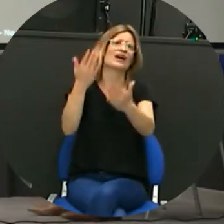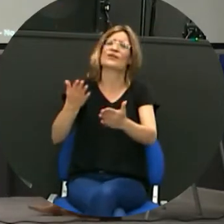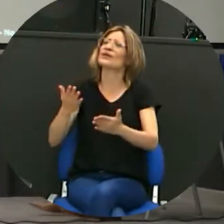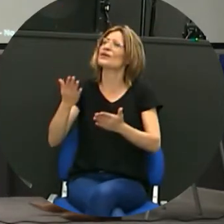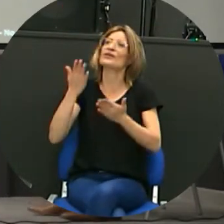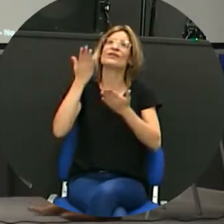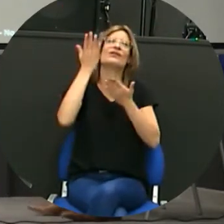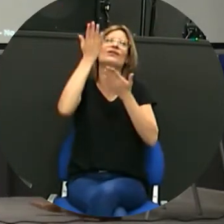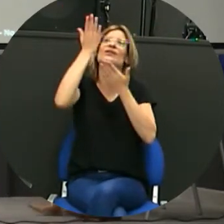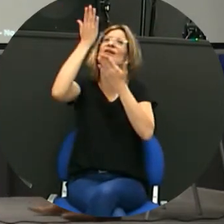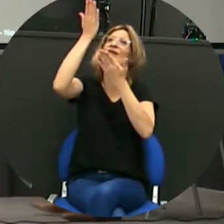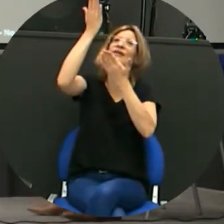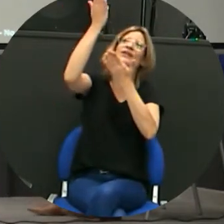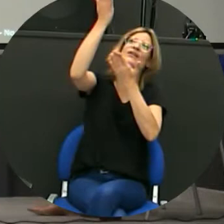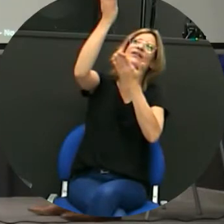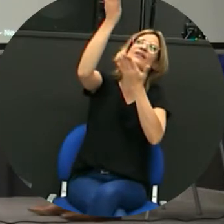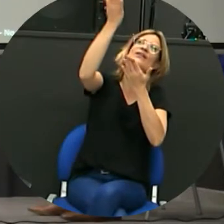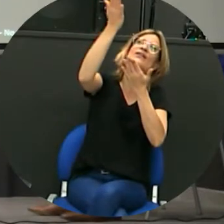te adoro,